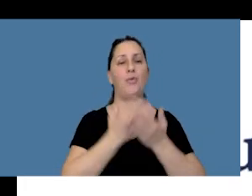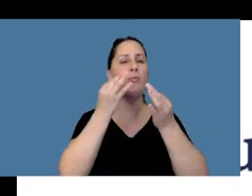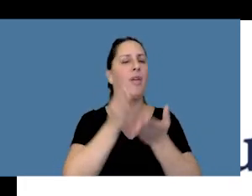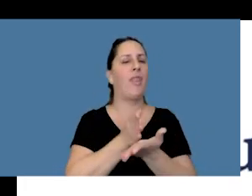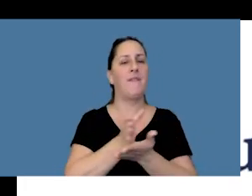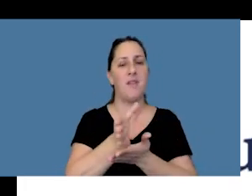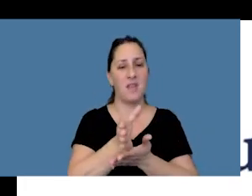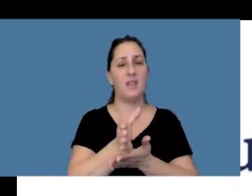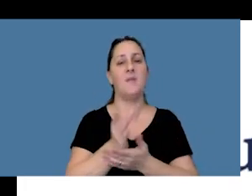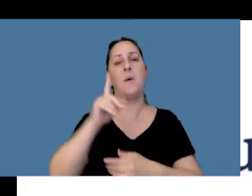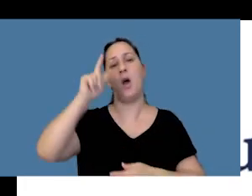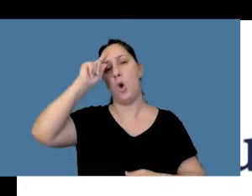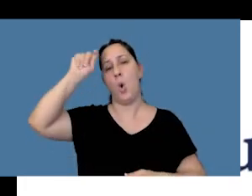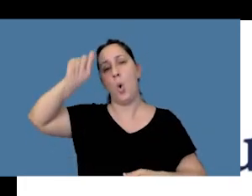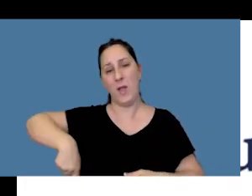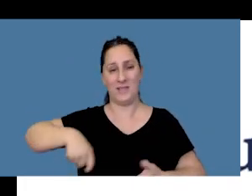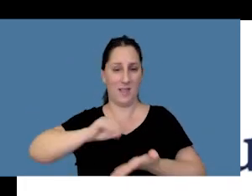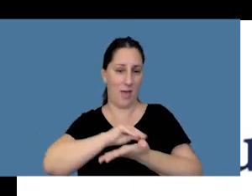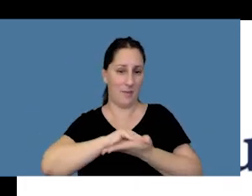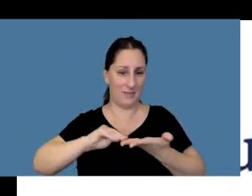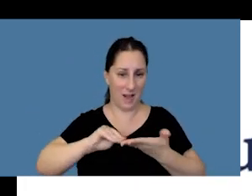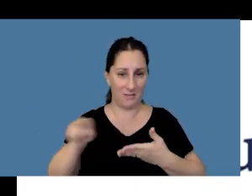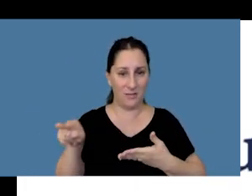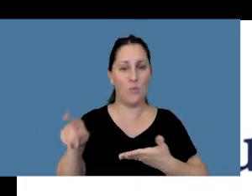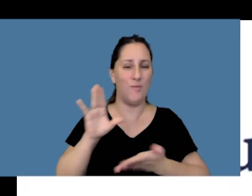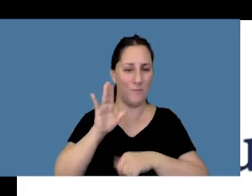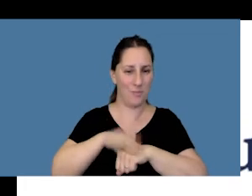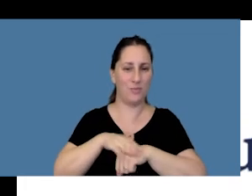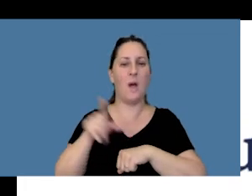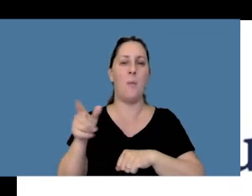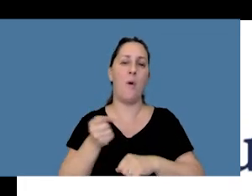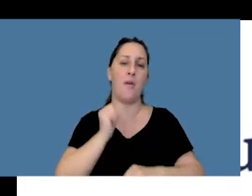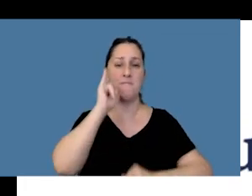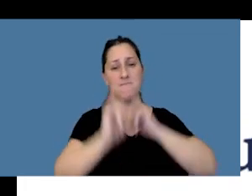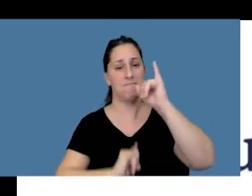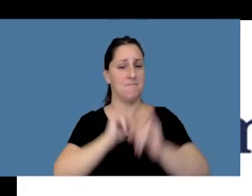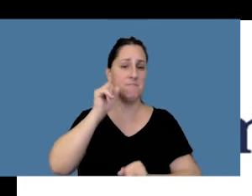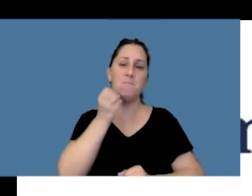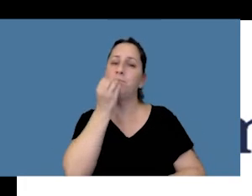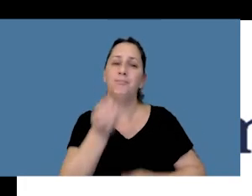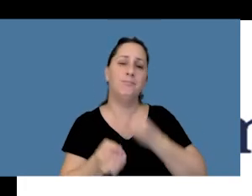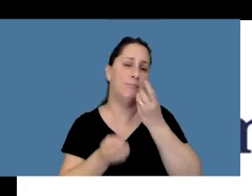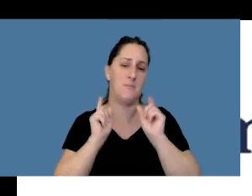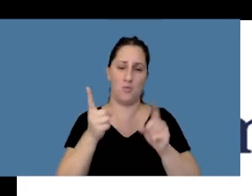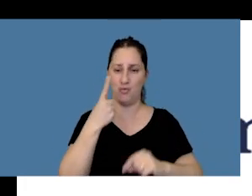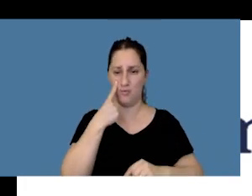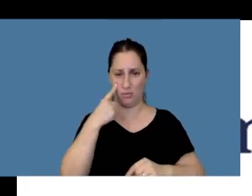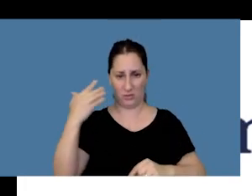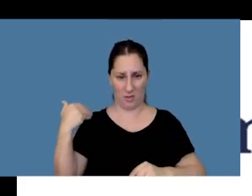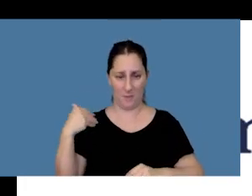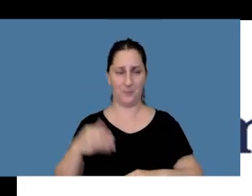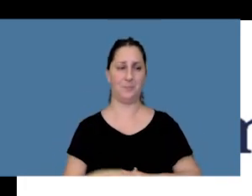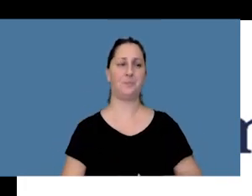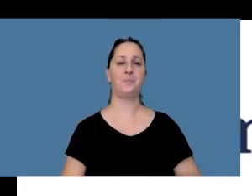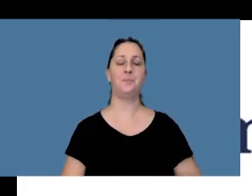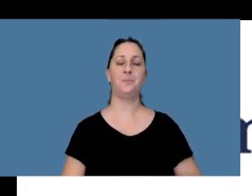por parte del juez administrativo y va a tener las posibilidades de descargo también ya conocidas.